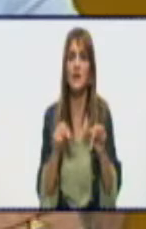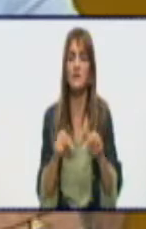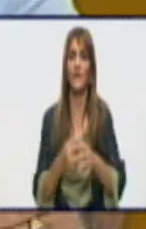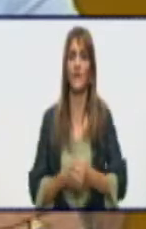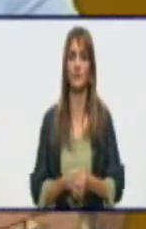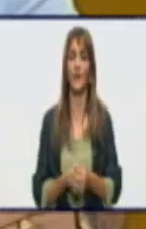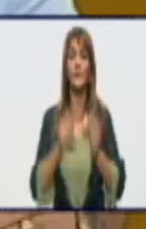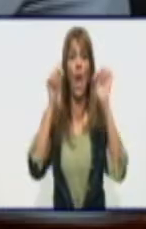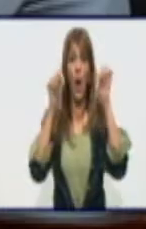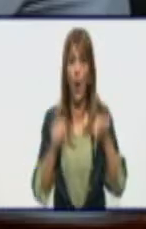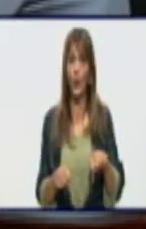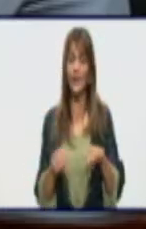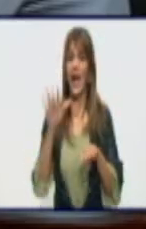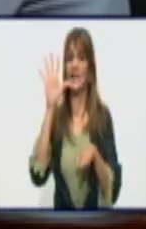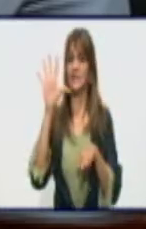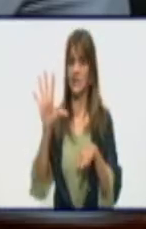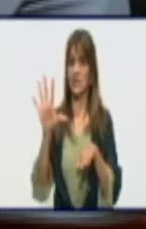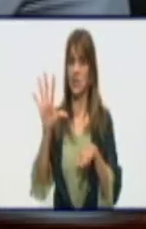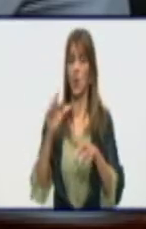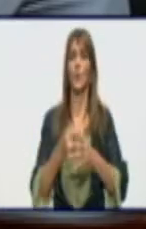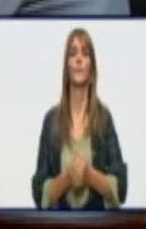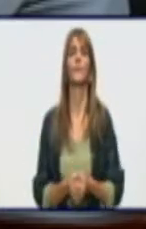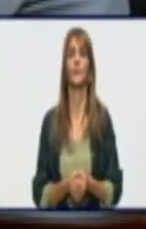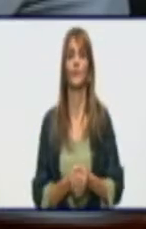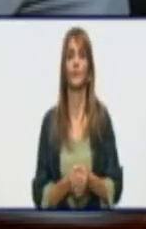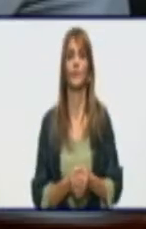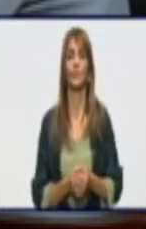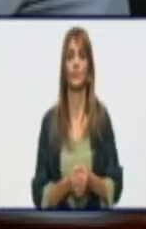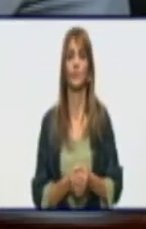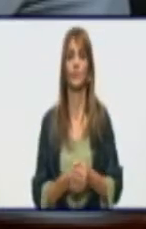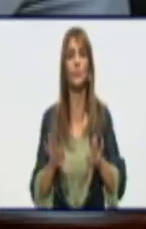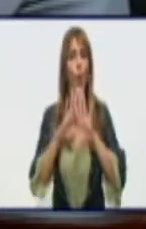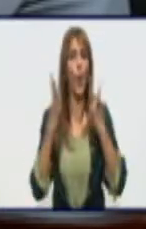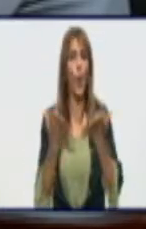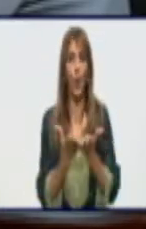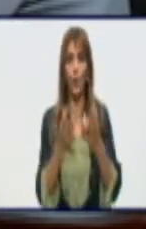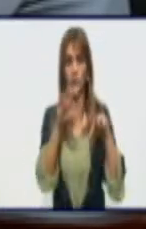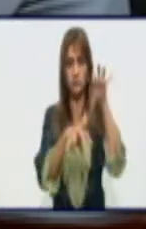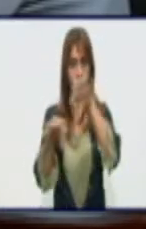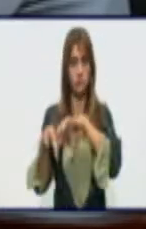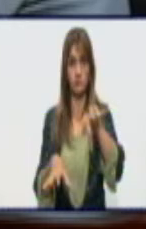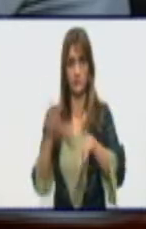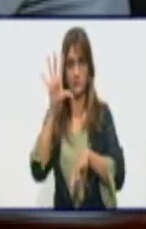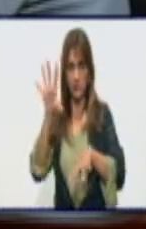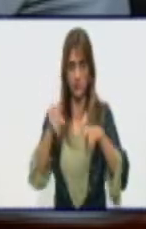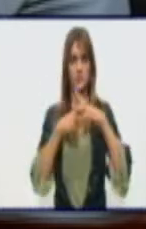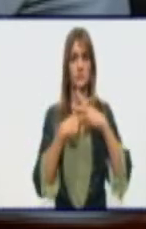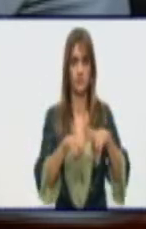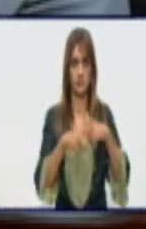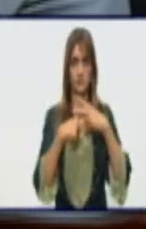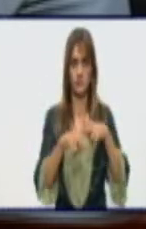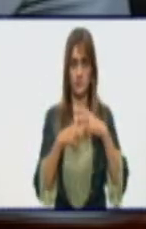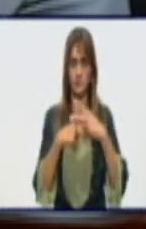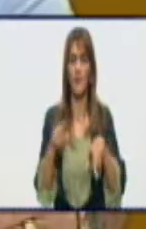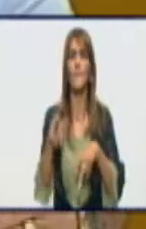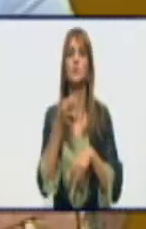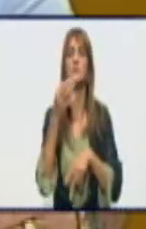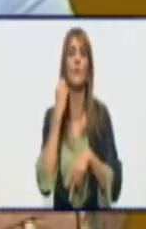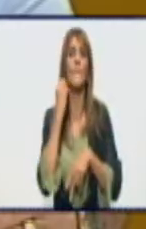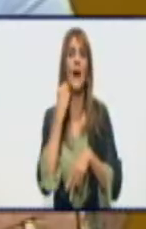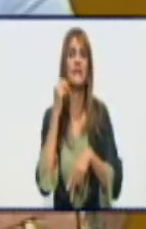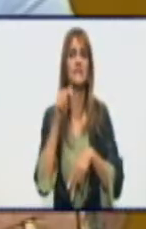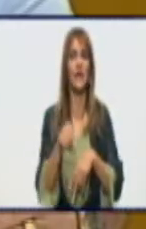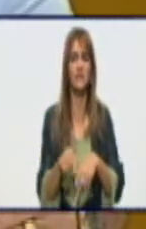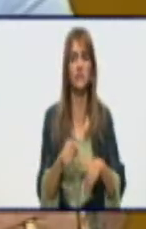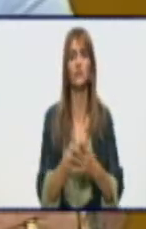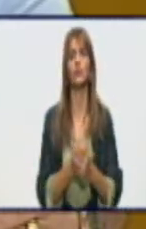hoy hay 5 vías libres previstas, todas relacionadas con mantenimientos planificados. Circuito de Calicito en Manzanillo por mantenimiento y